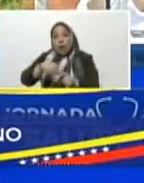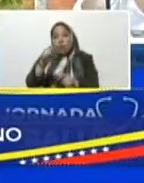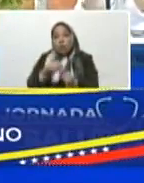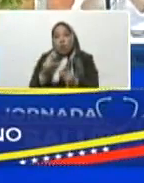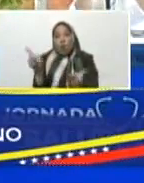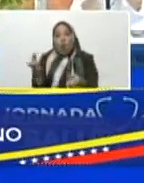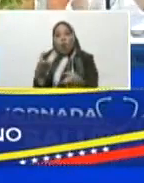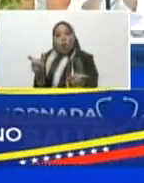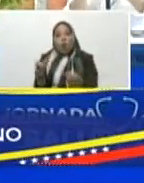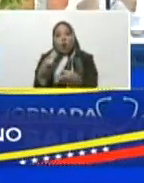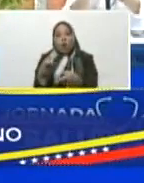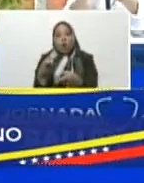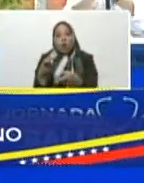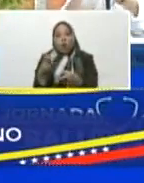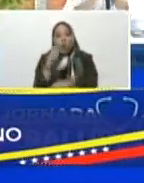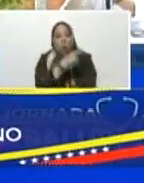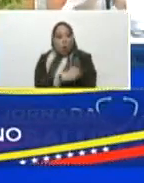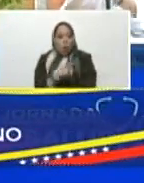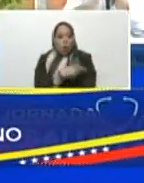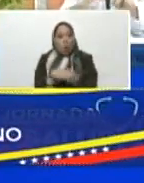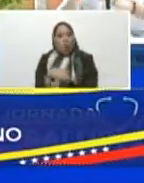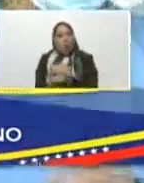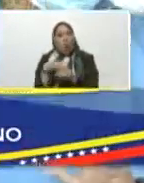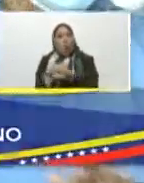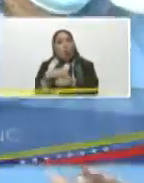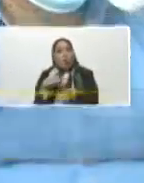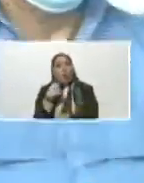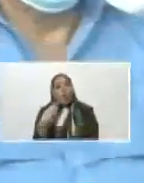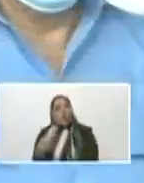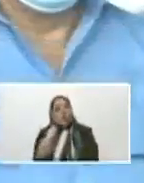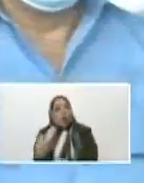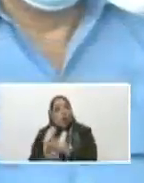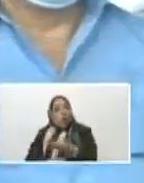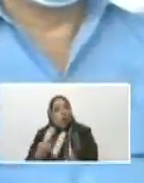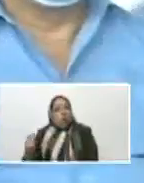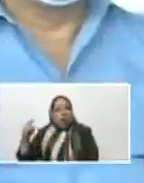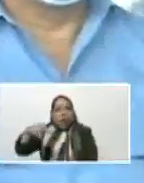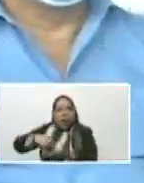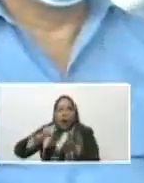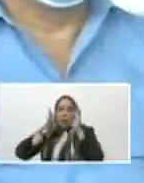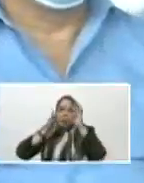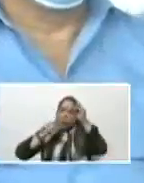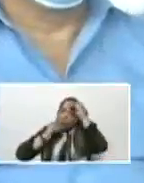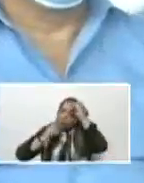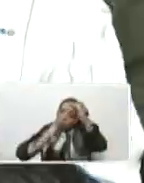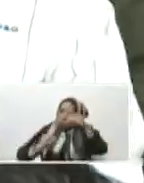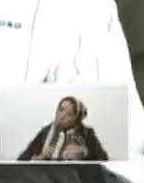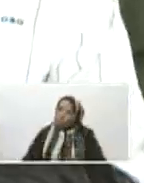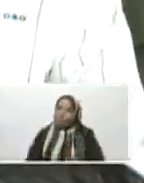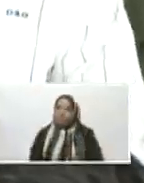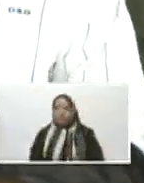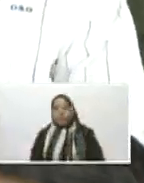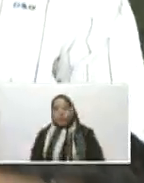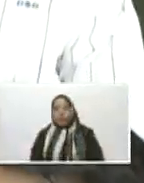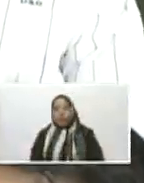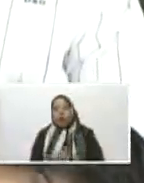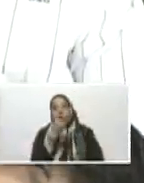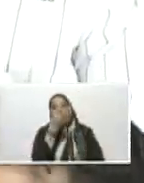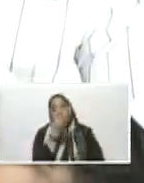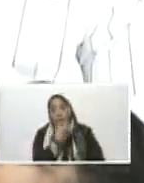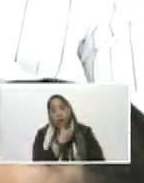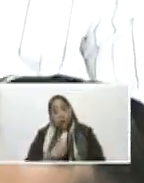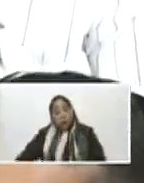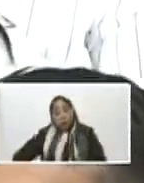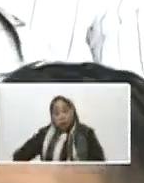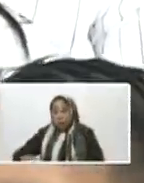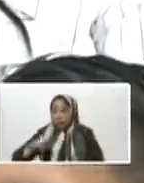va, gobernador? ¿Qué me dice? Carabobo, atención. Bueno, presidente,